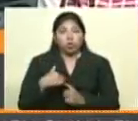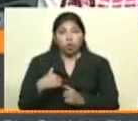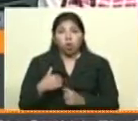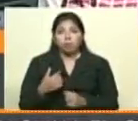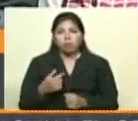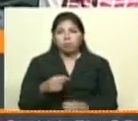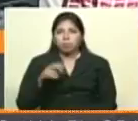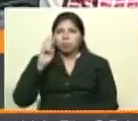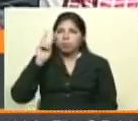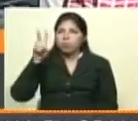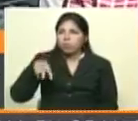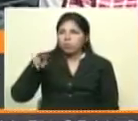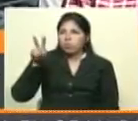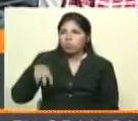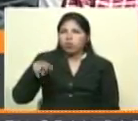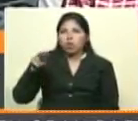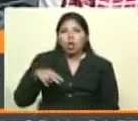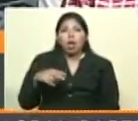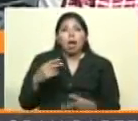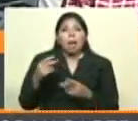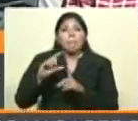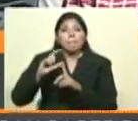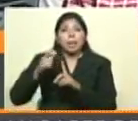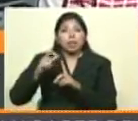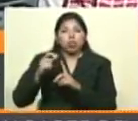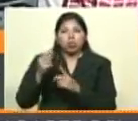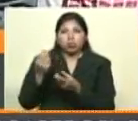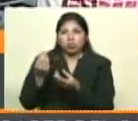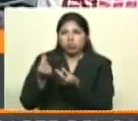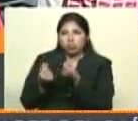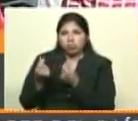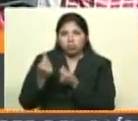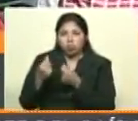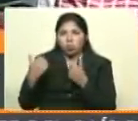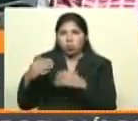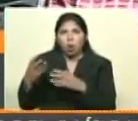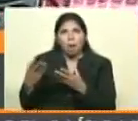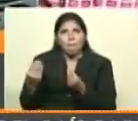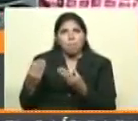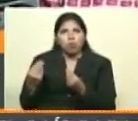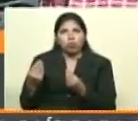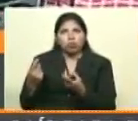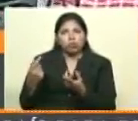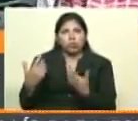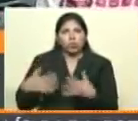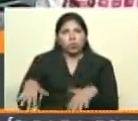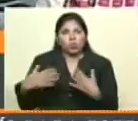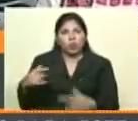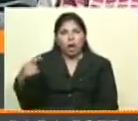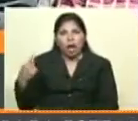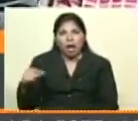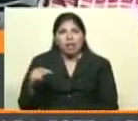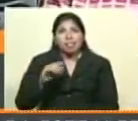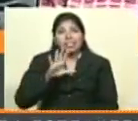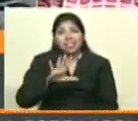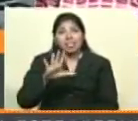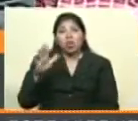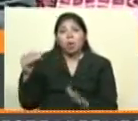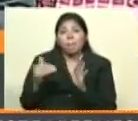los números del Petro y son miles de ofertas. Tenemos en la mano más de 5.000 millones de dólares